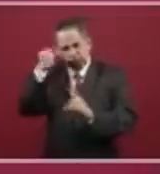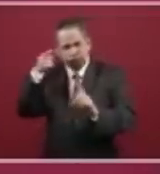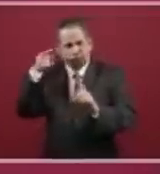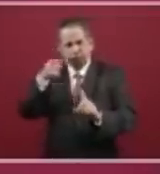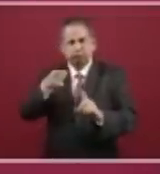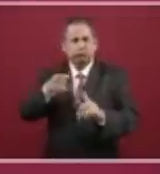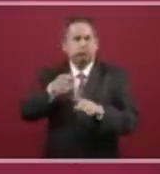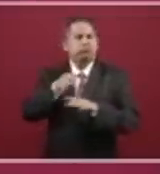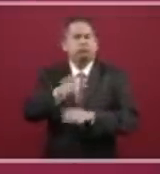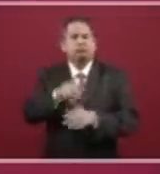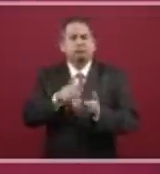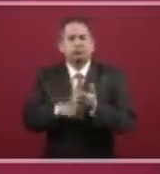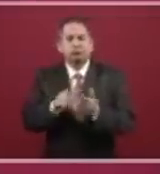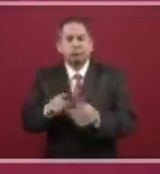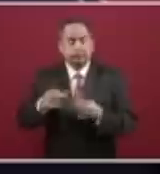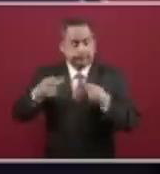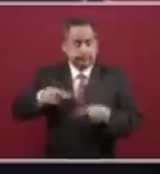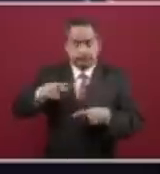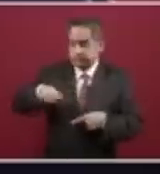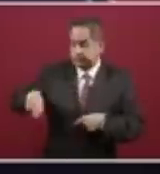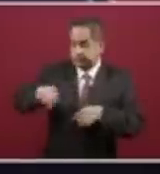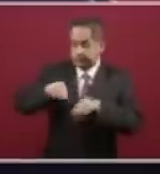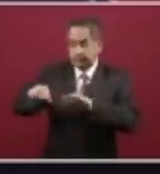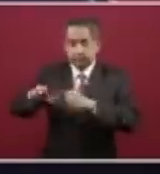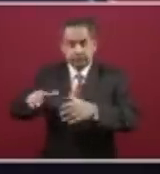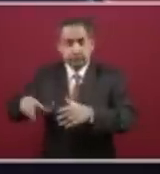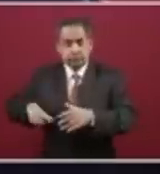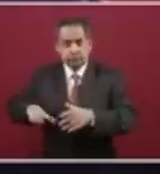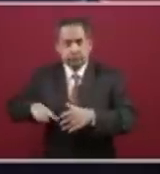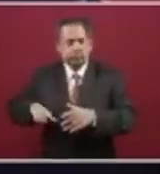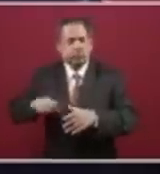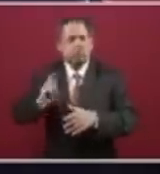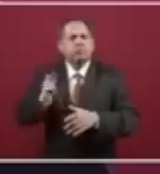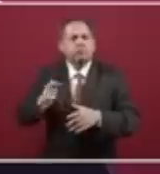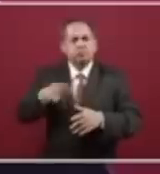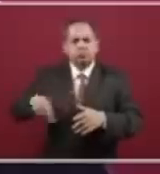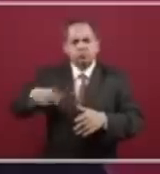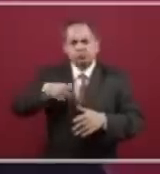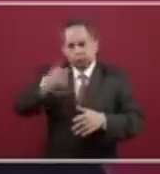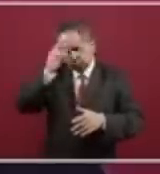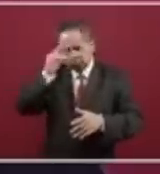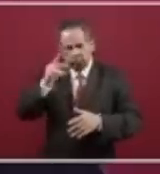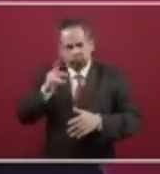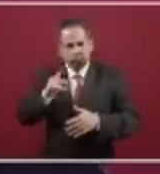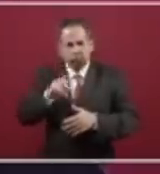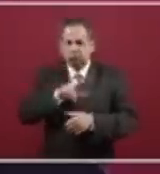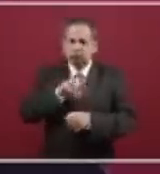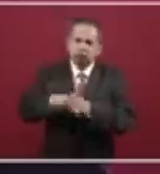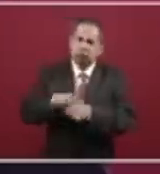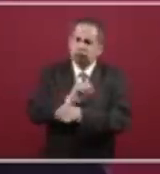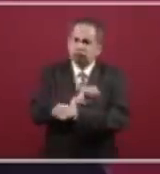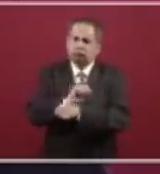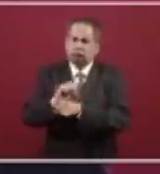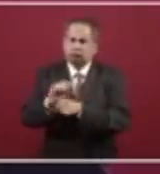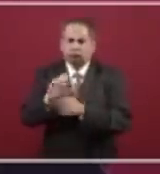acerca de que el servidor público tiene que aprender a vivir en la justa medianía